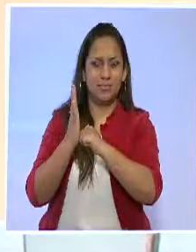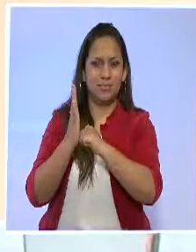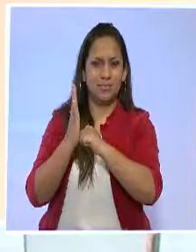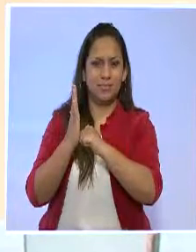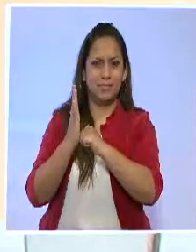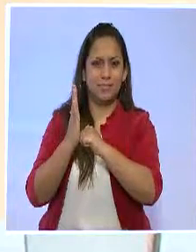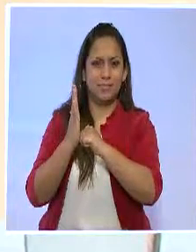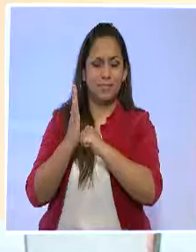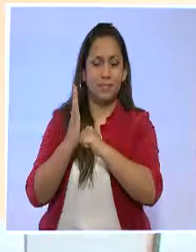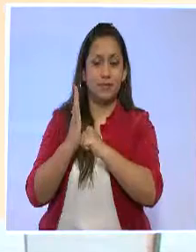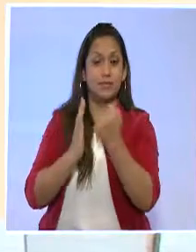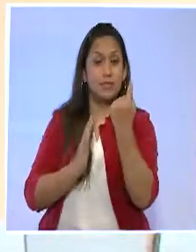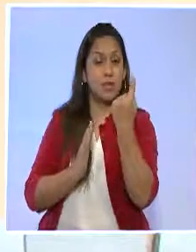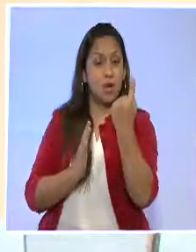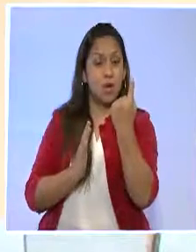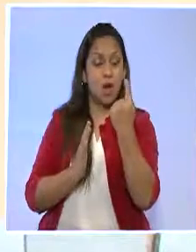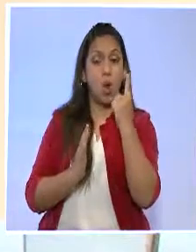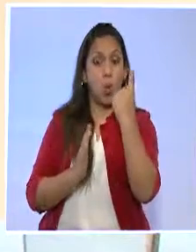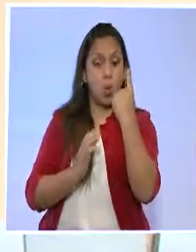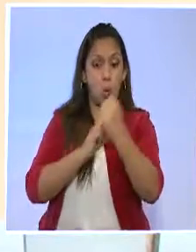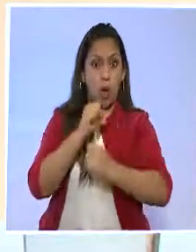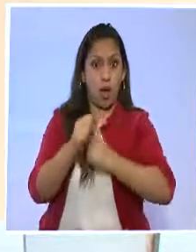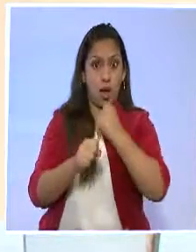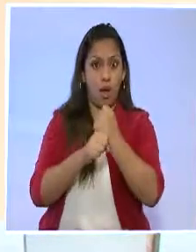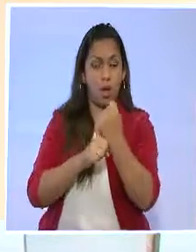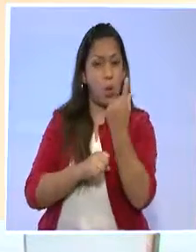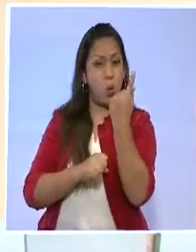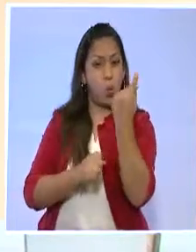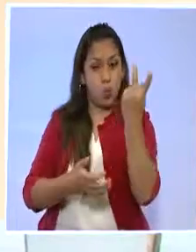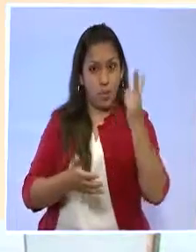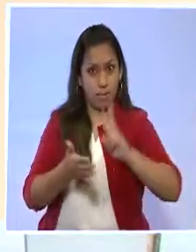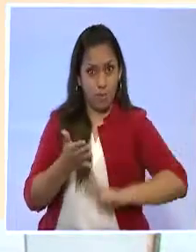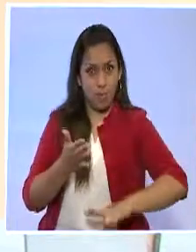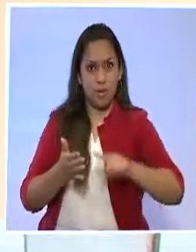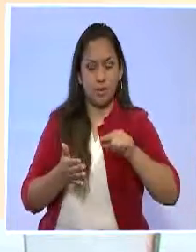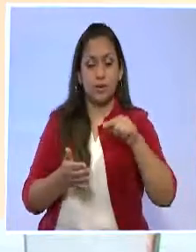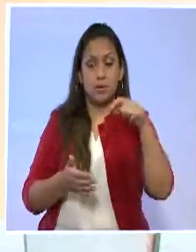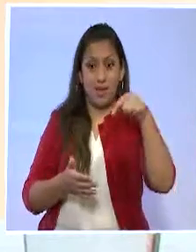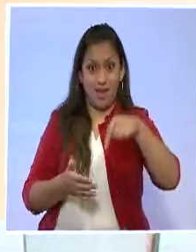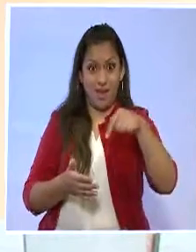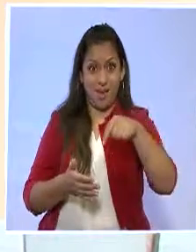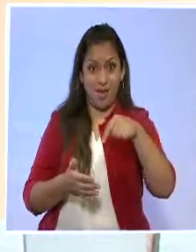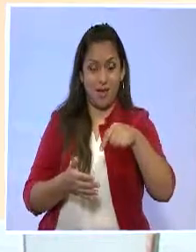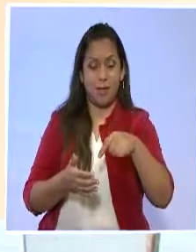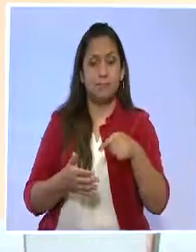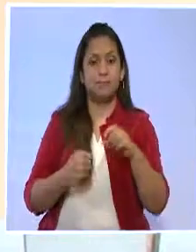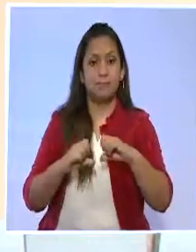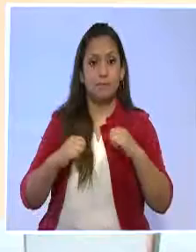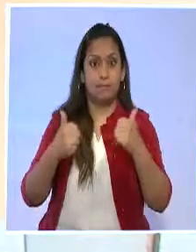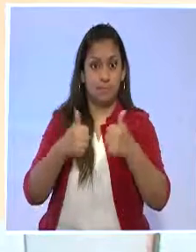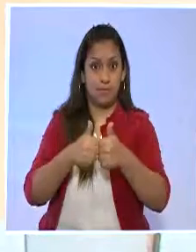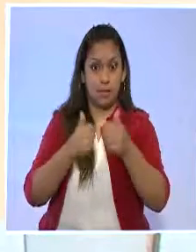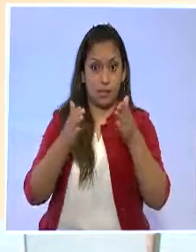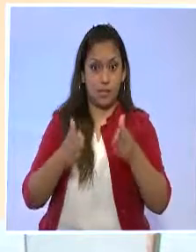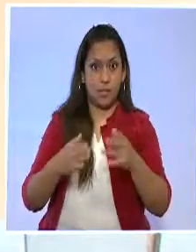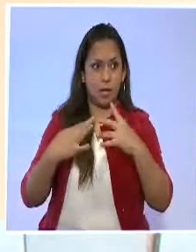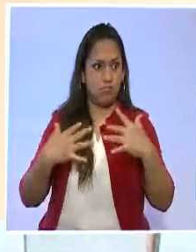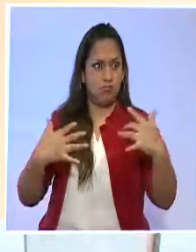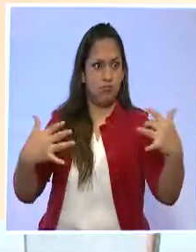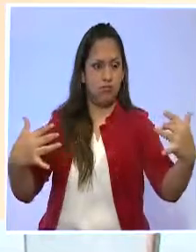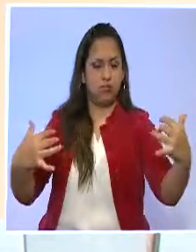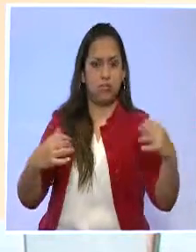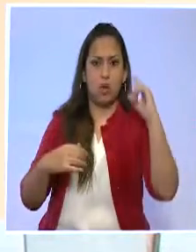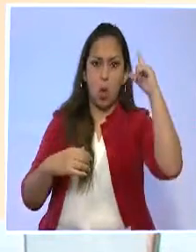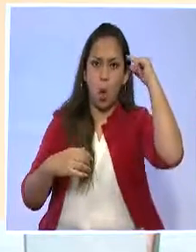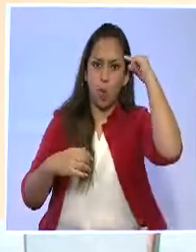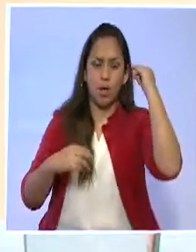una sola vez al año en la asamblea de la federación de los estados federativos de rusia